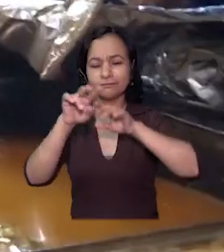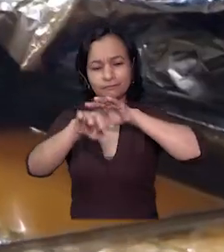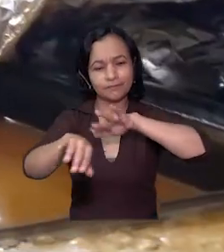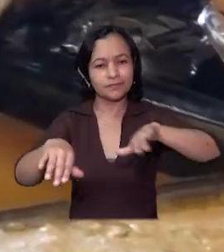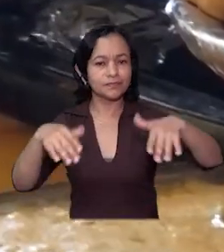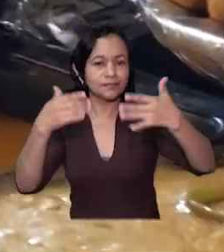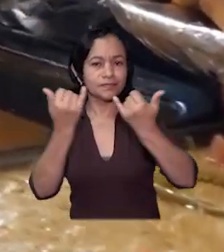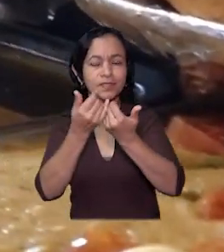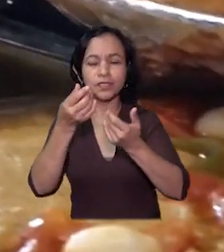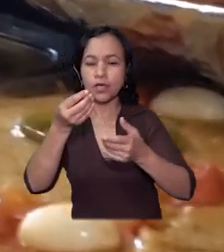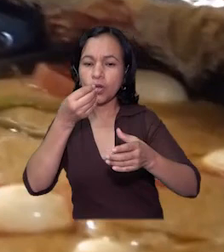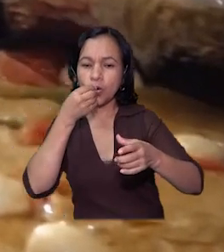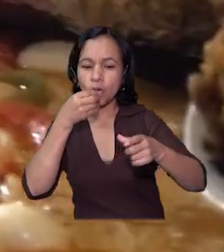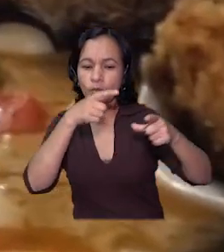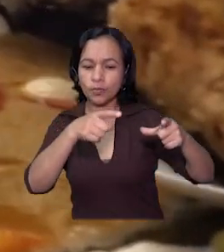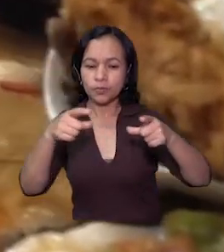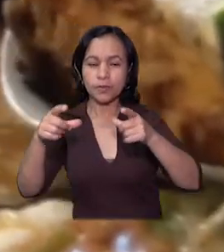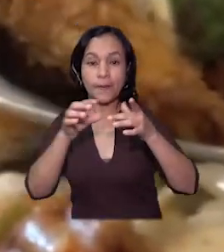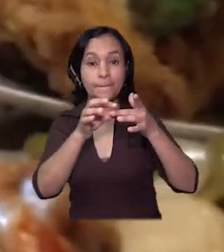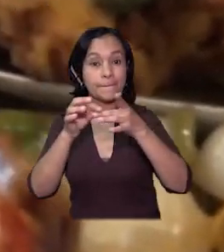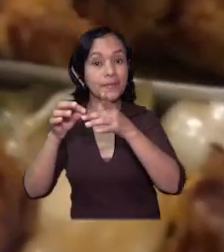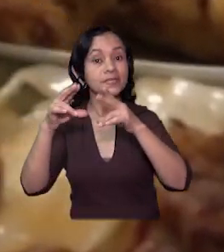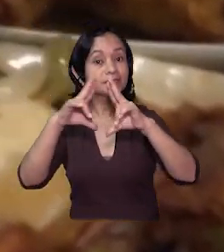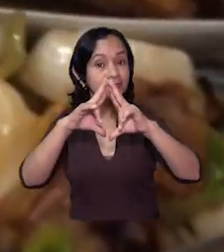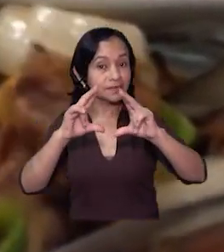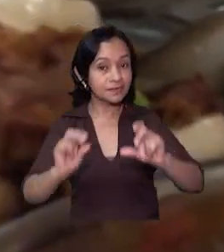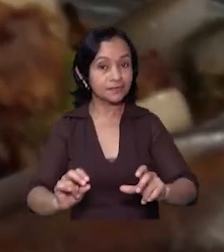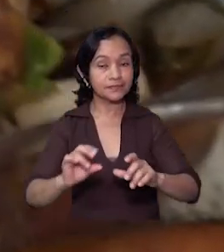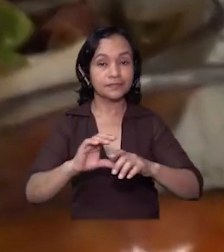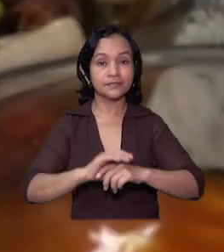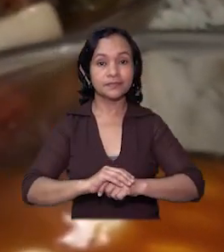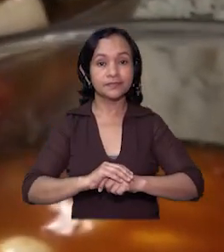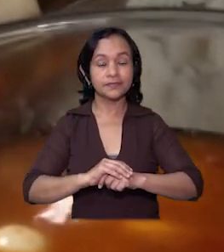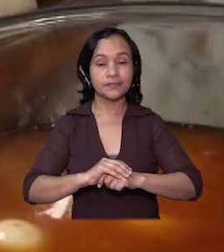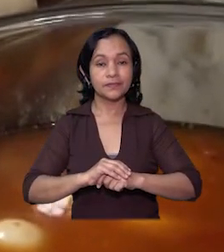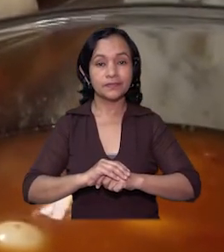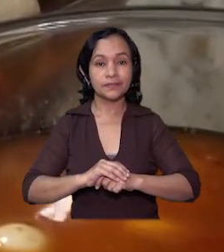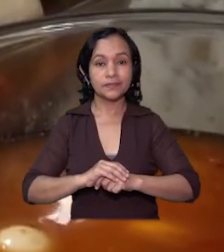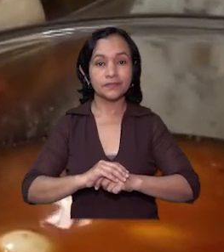y deliciosos platillos típicos del país.